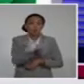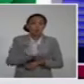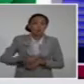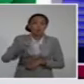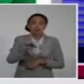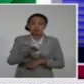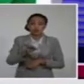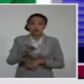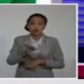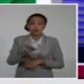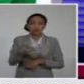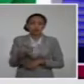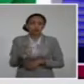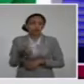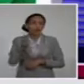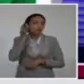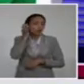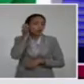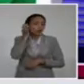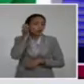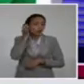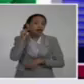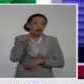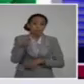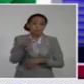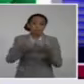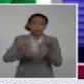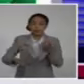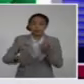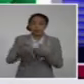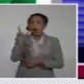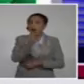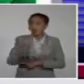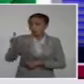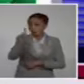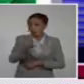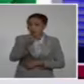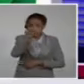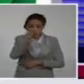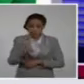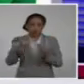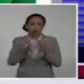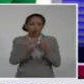Camagüey, contacto de un caso ya diagnosticado previamente